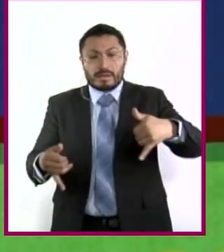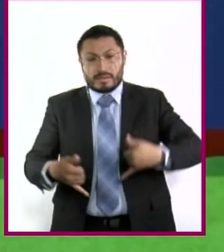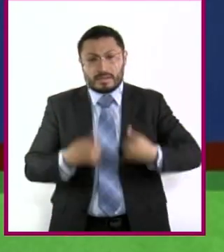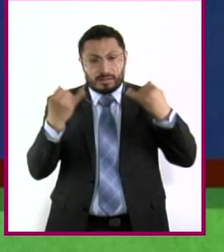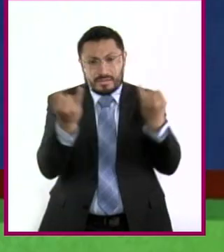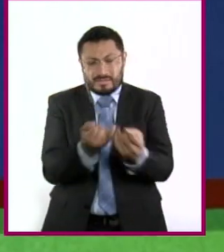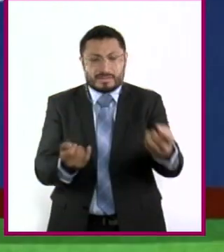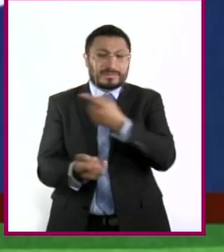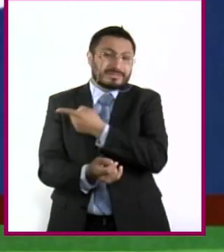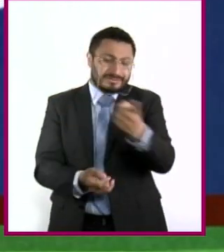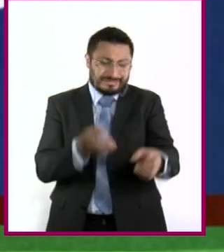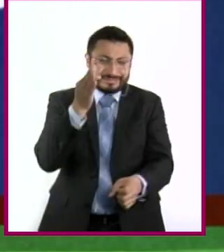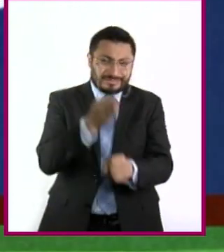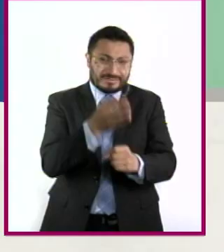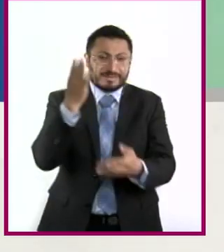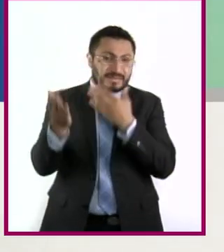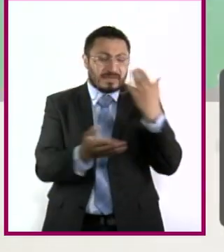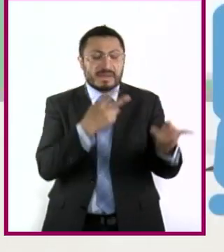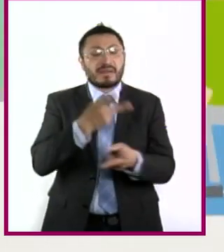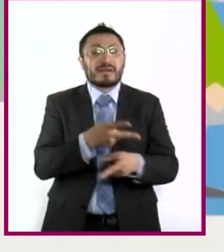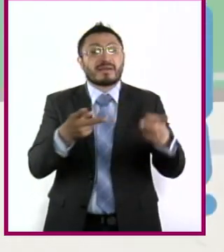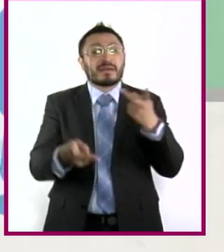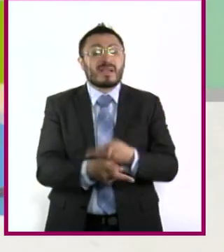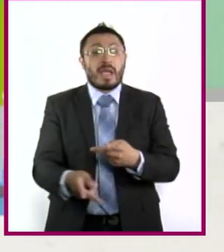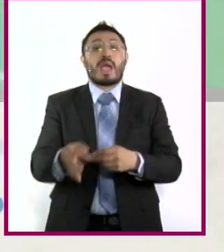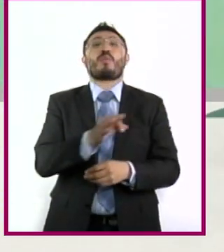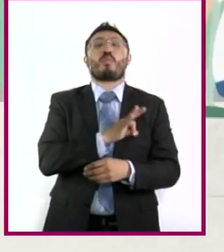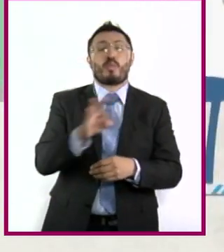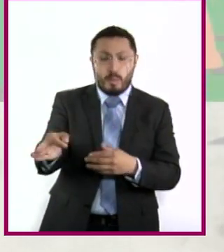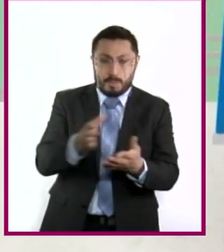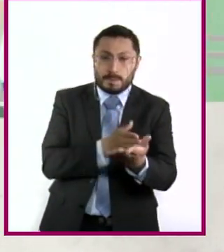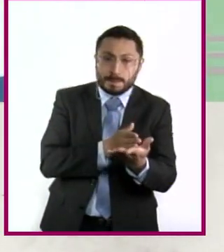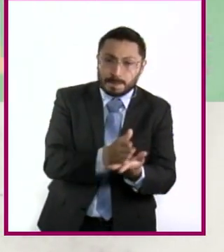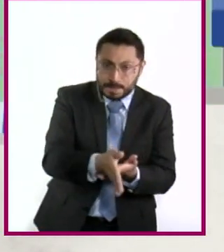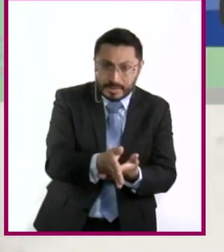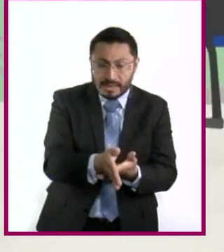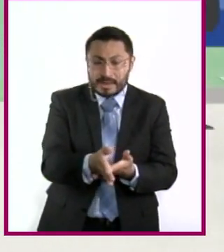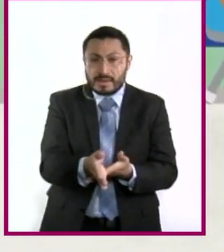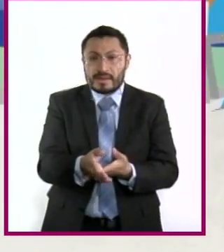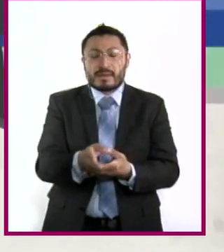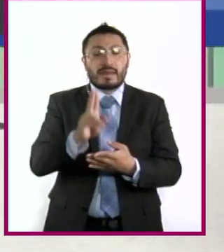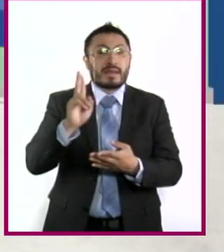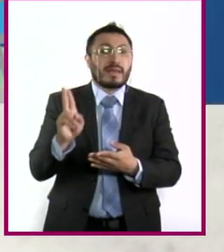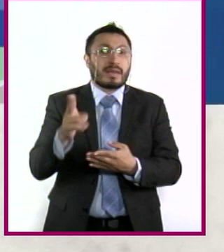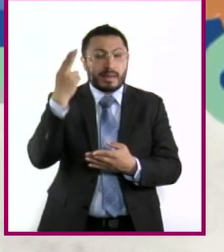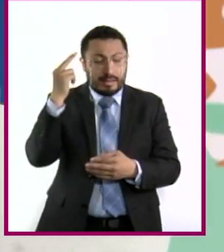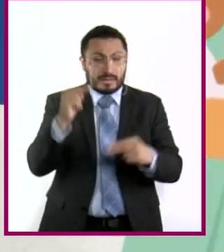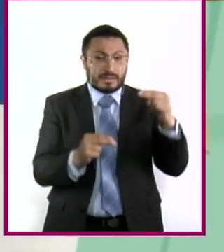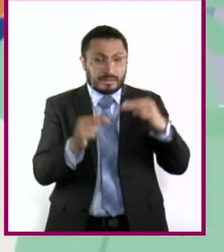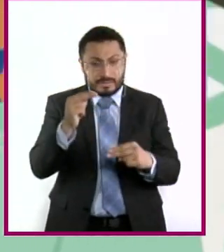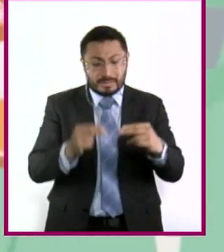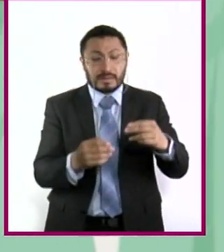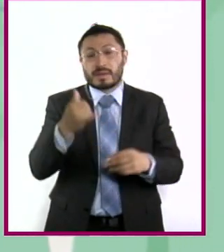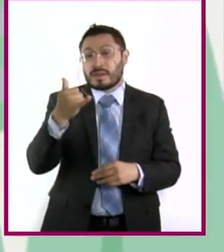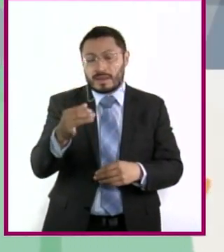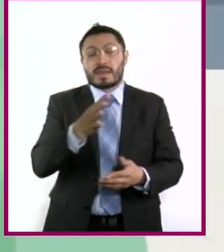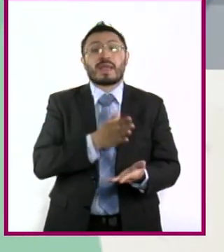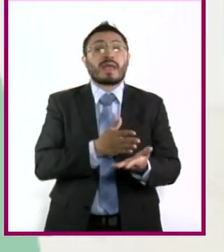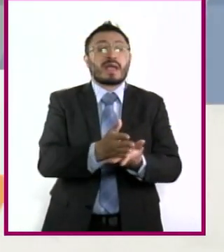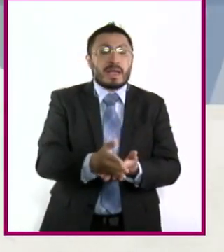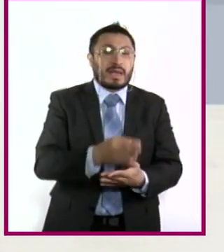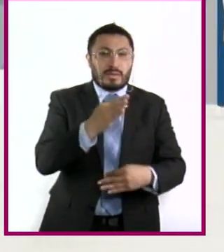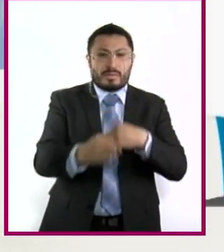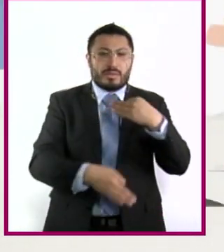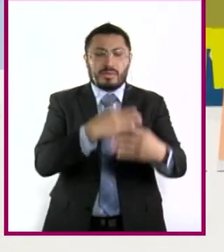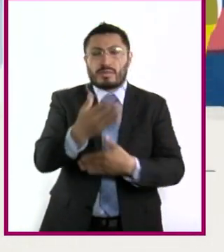ahora mismo están estudiando nivel preparatoria, que puedan acceder a un nivel universitario, que también puedan tener acceso a todos los servicios